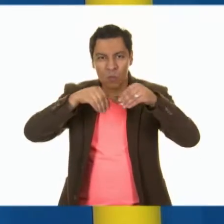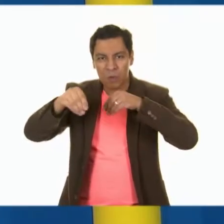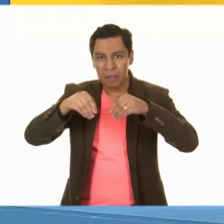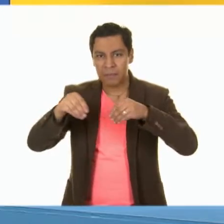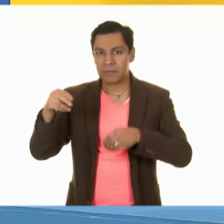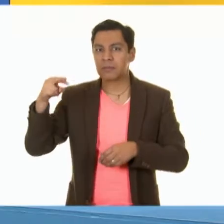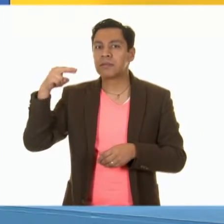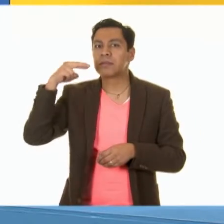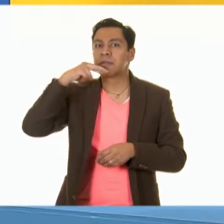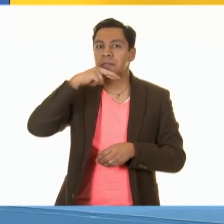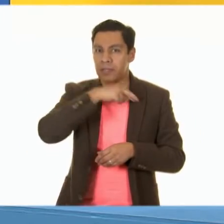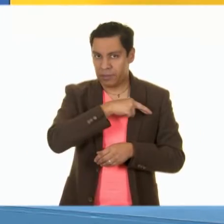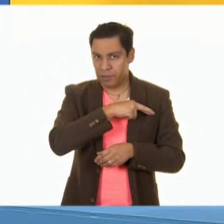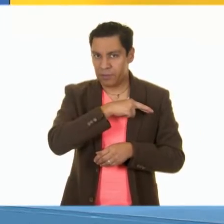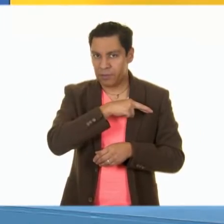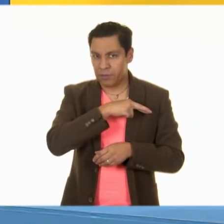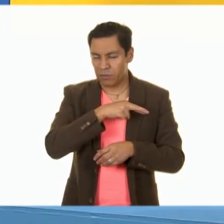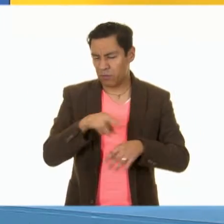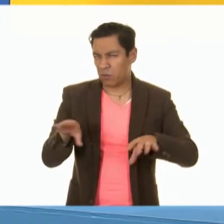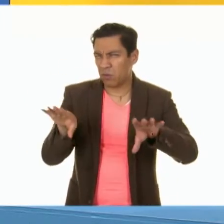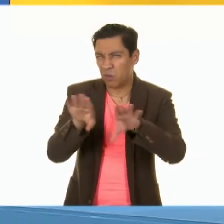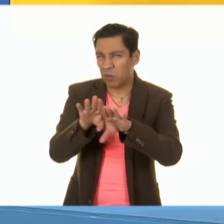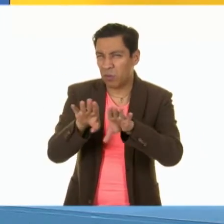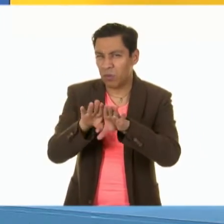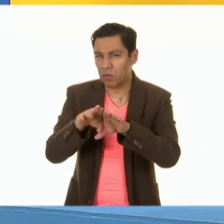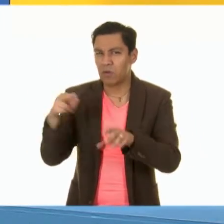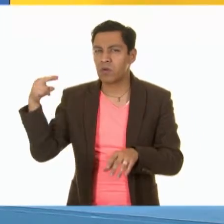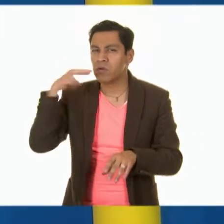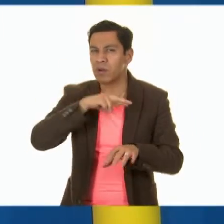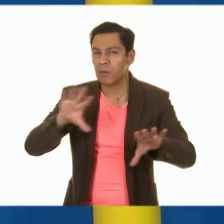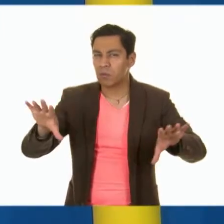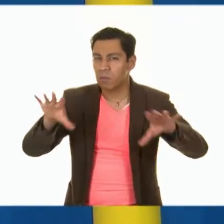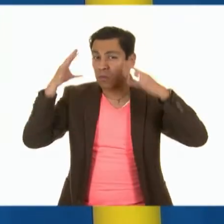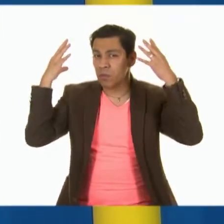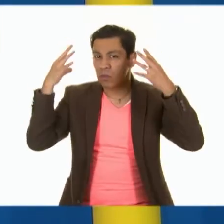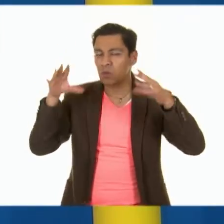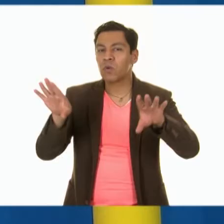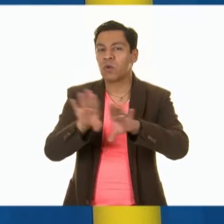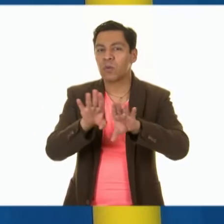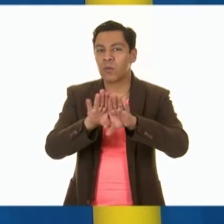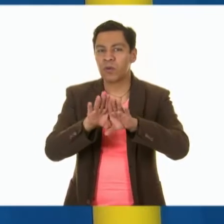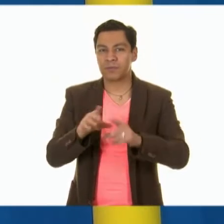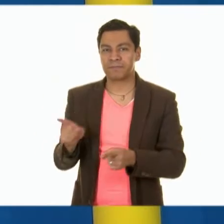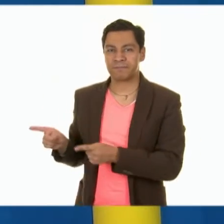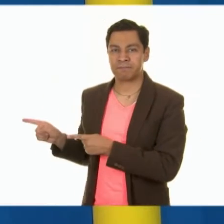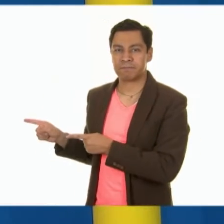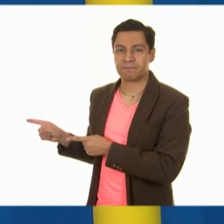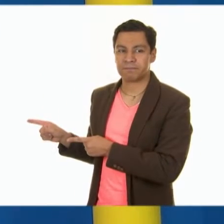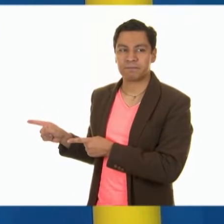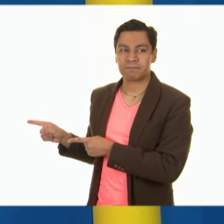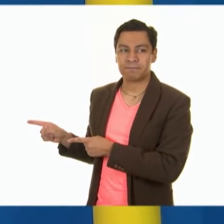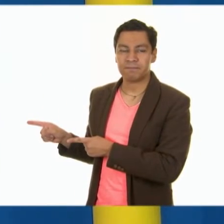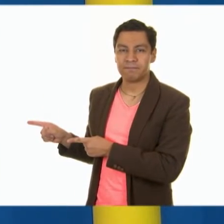rápido. O sea, a ver, ¿qué tan rápido? Pues digamos que unos